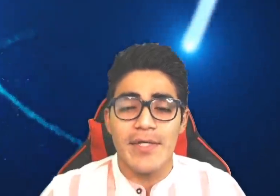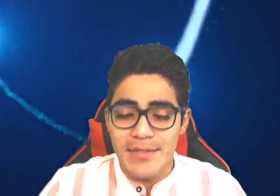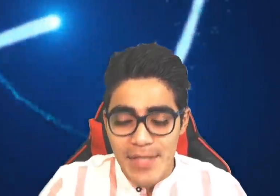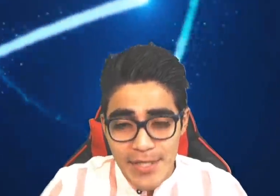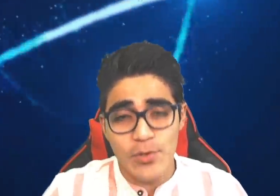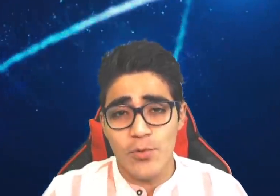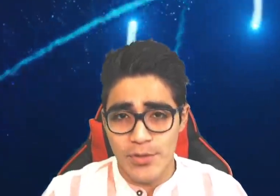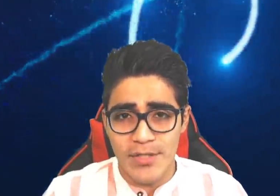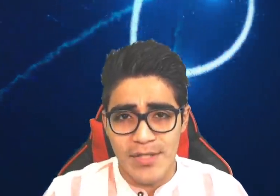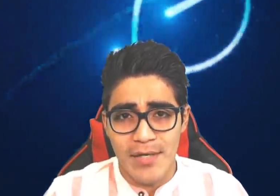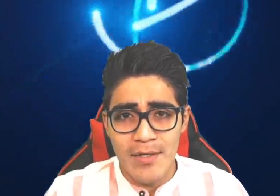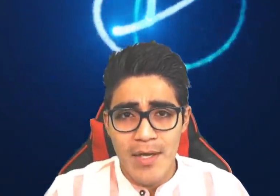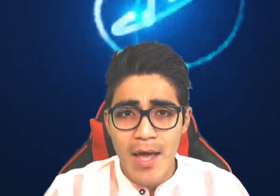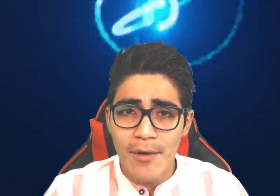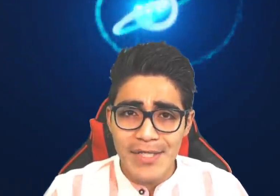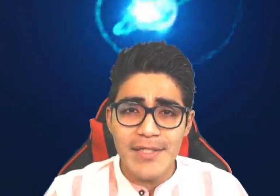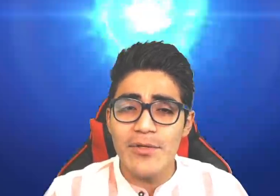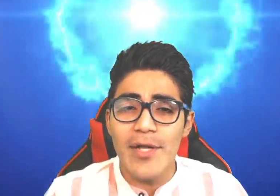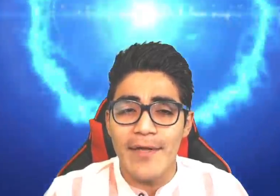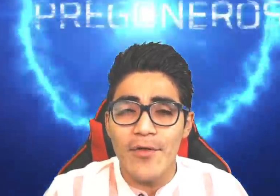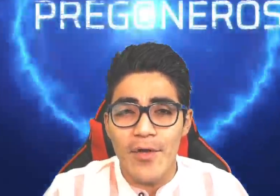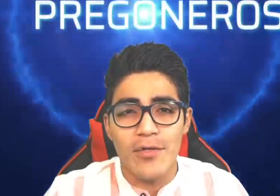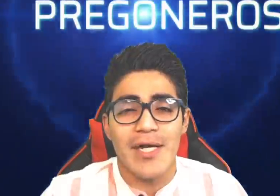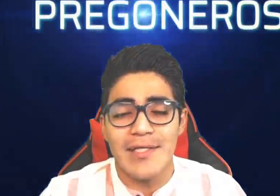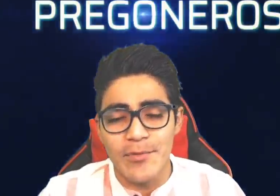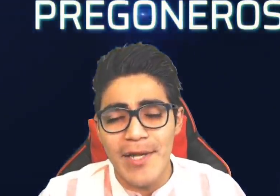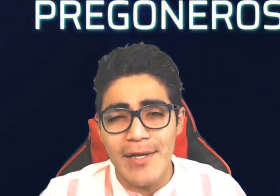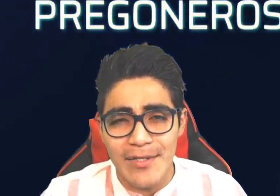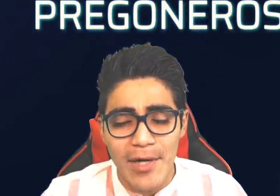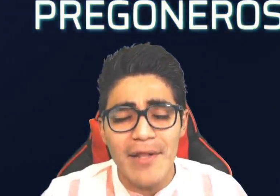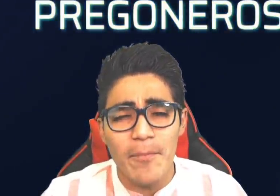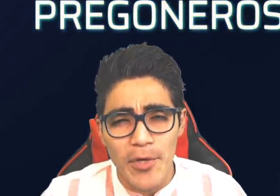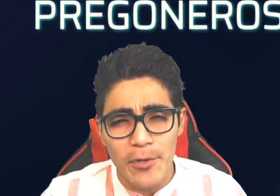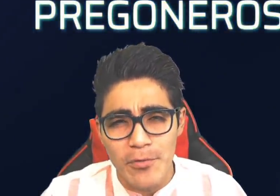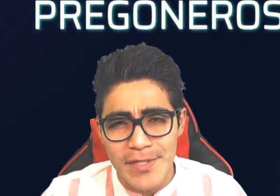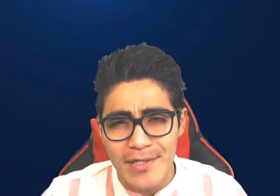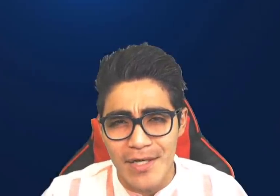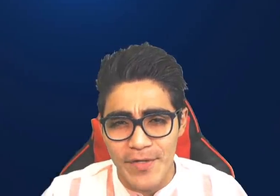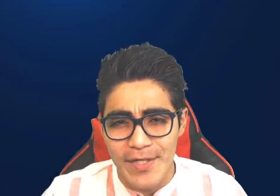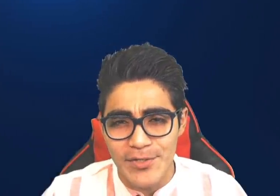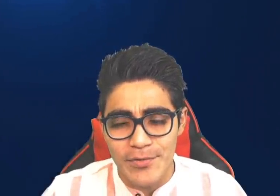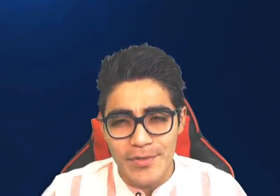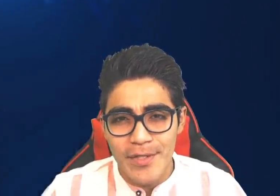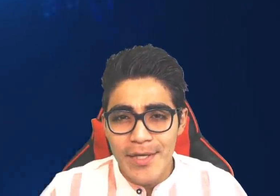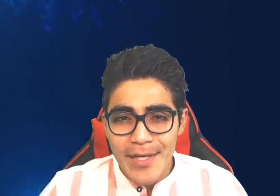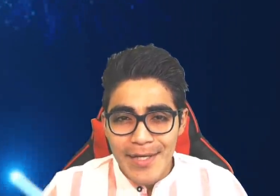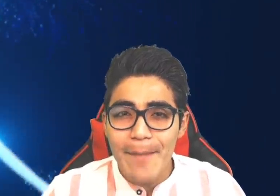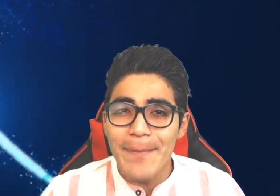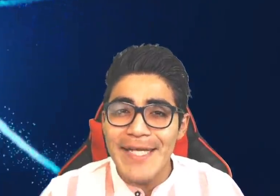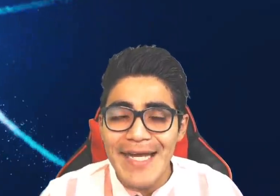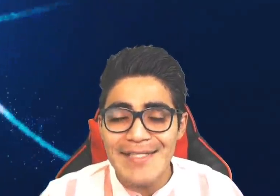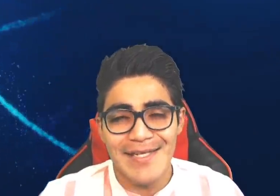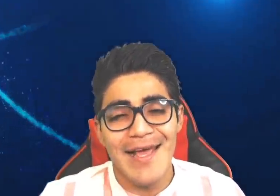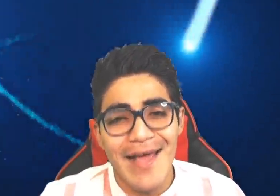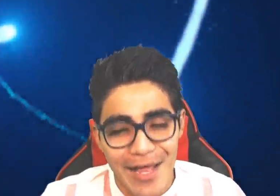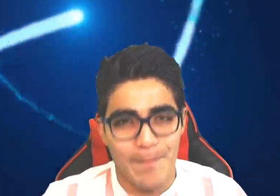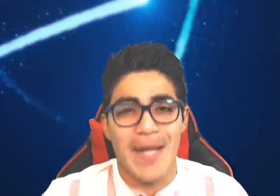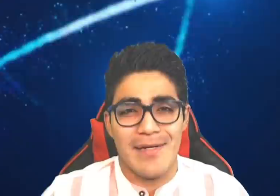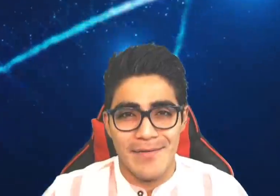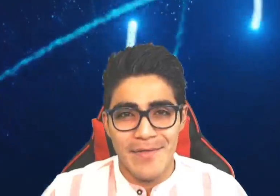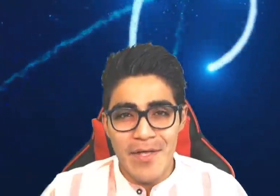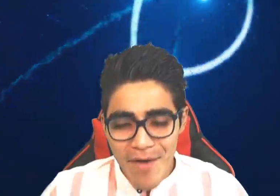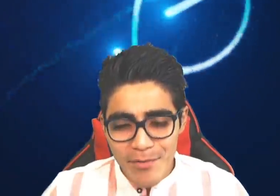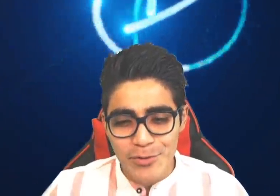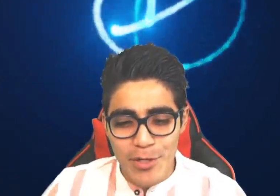que, señores, se hizo justicia. Ahora sí que no le quedó de otra al Tribunal Electoral del Poder Judicial de la Federación que aplicársela al